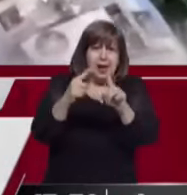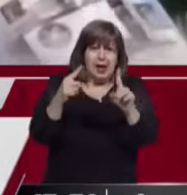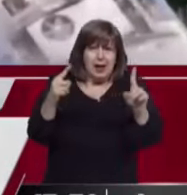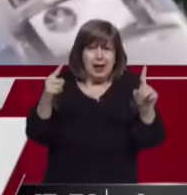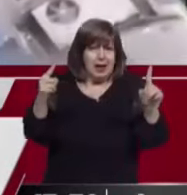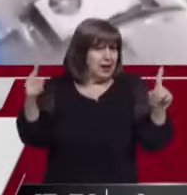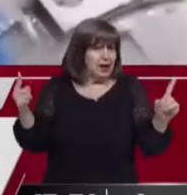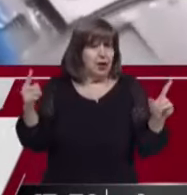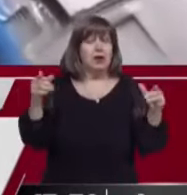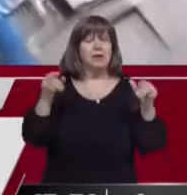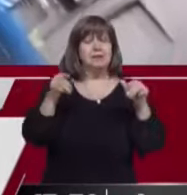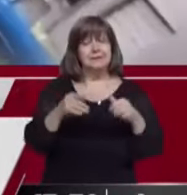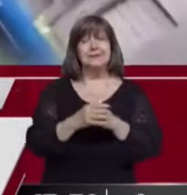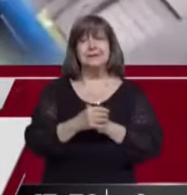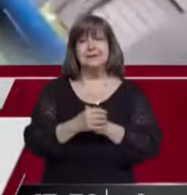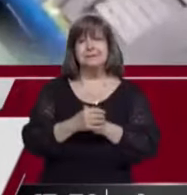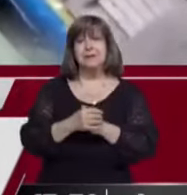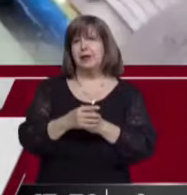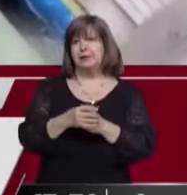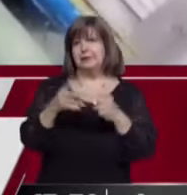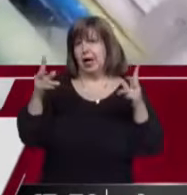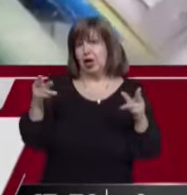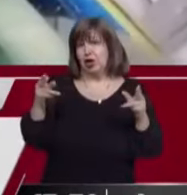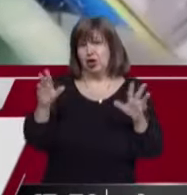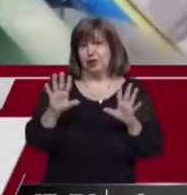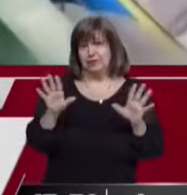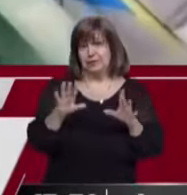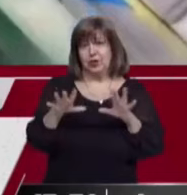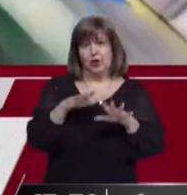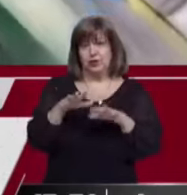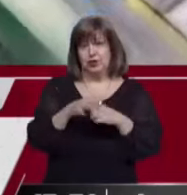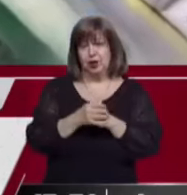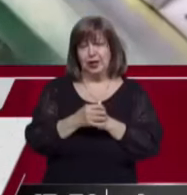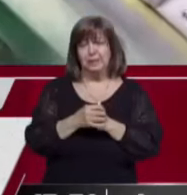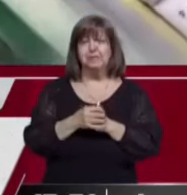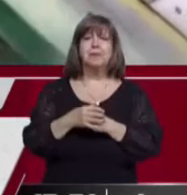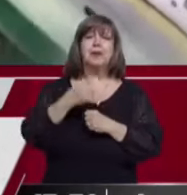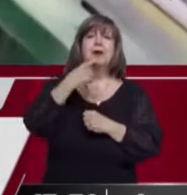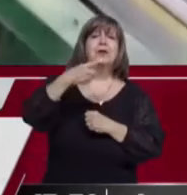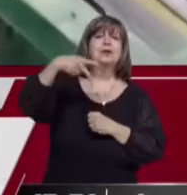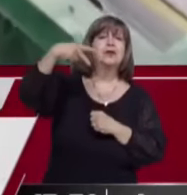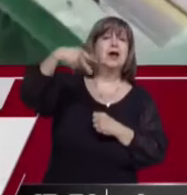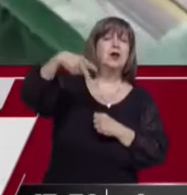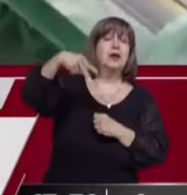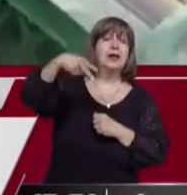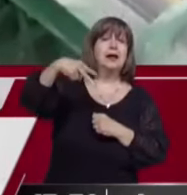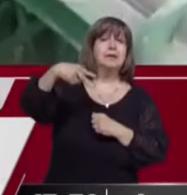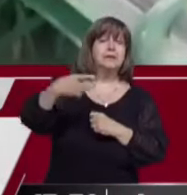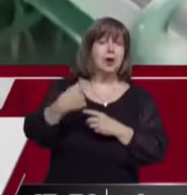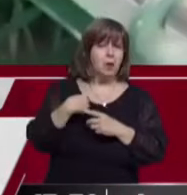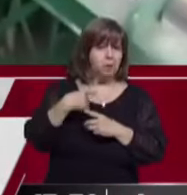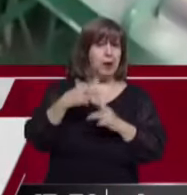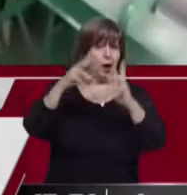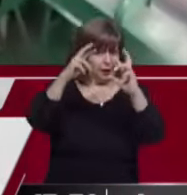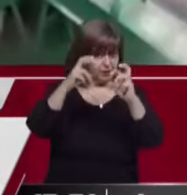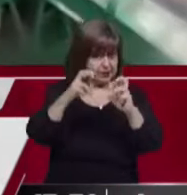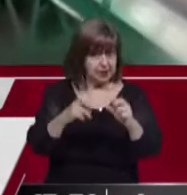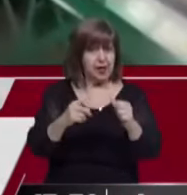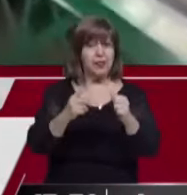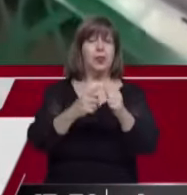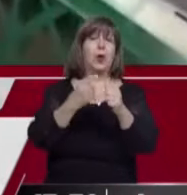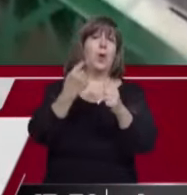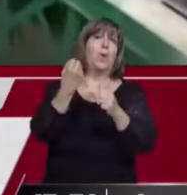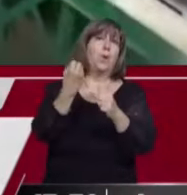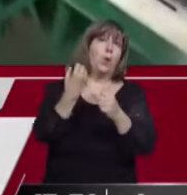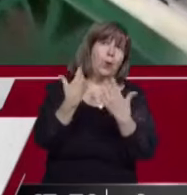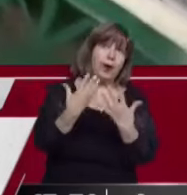Bueno hay que esperar las pericias Y seguramente eh van a observar el tema del posible robo de cables de si hay o